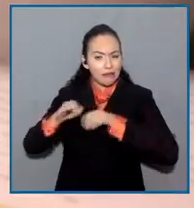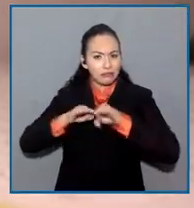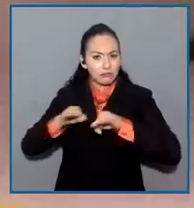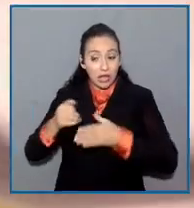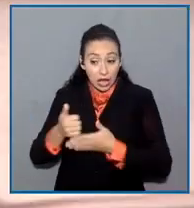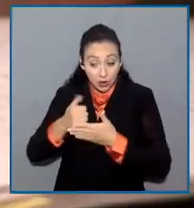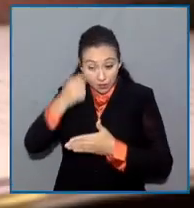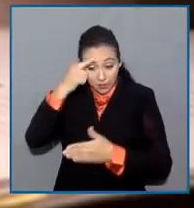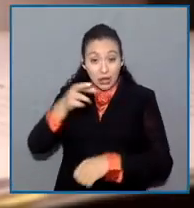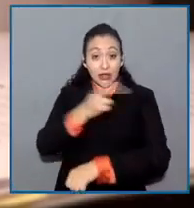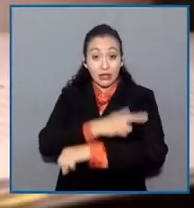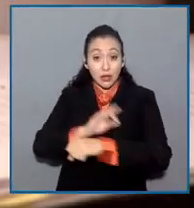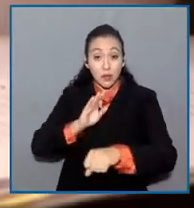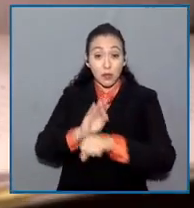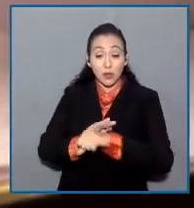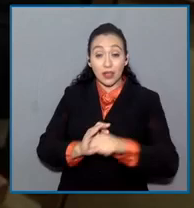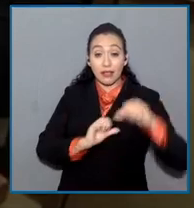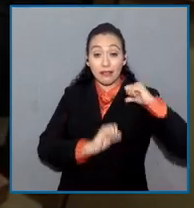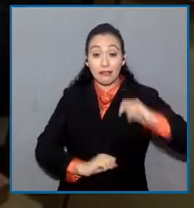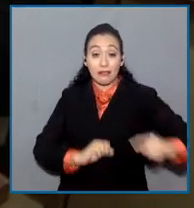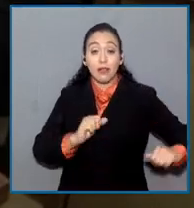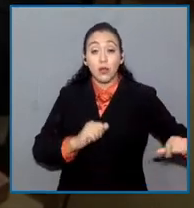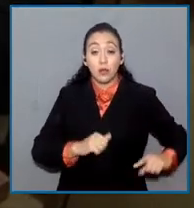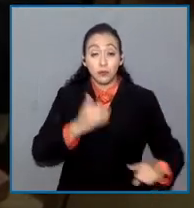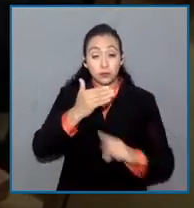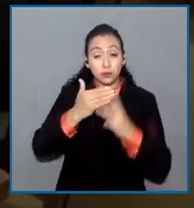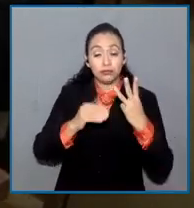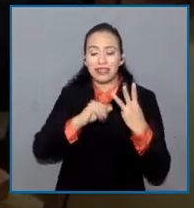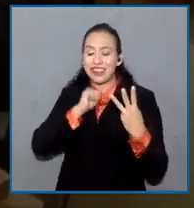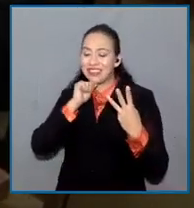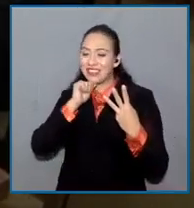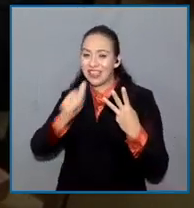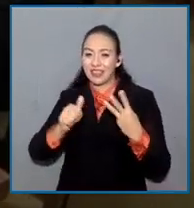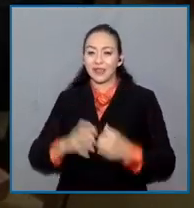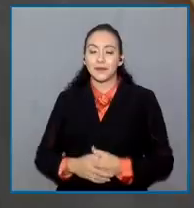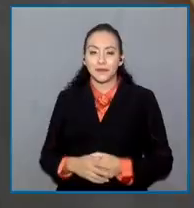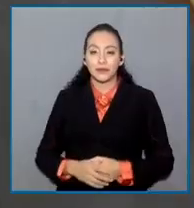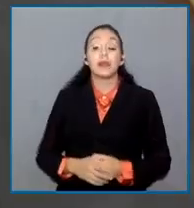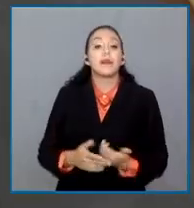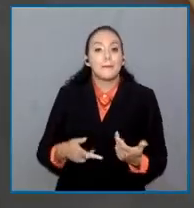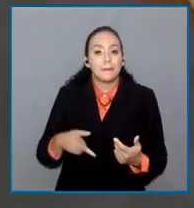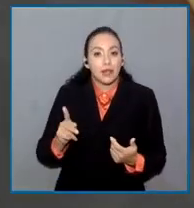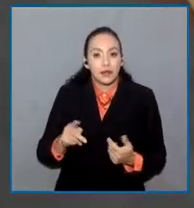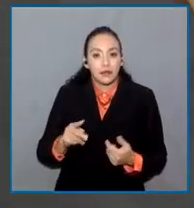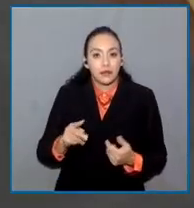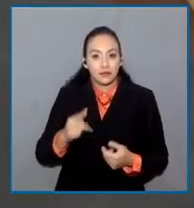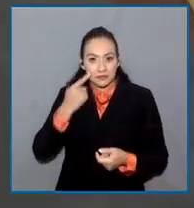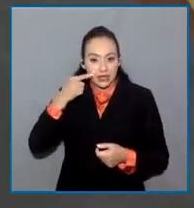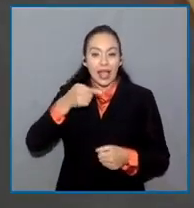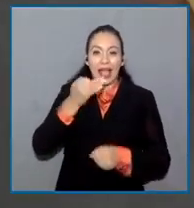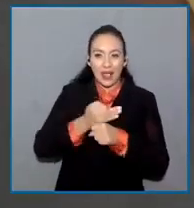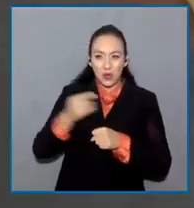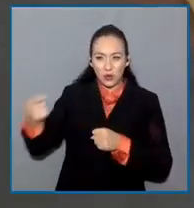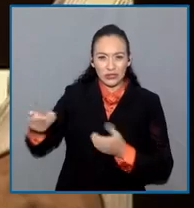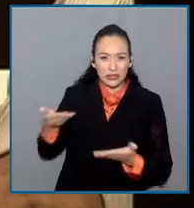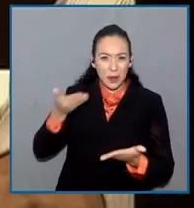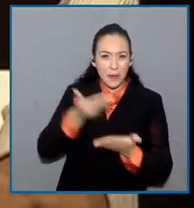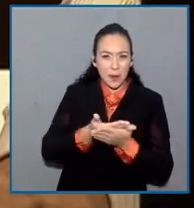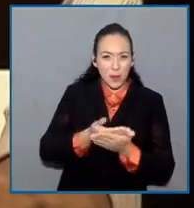la división de poderes y la independencia judicial. En especial que este sistema de postulación de candidatos genera